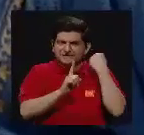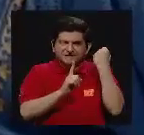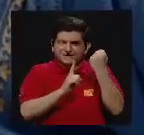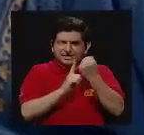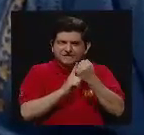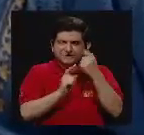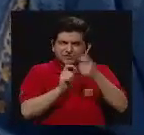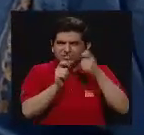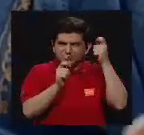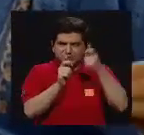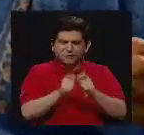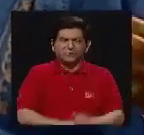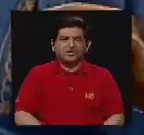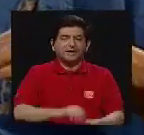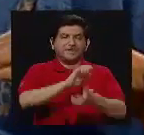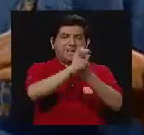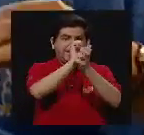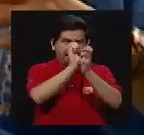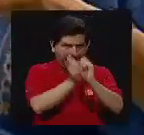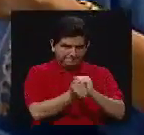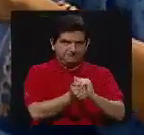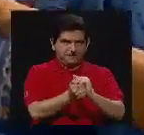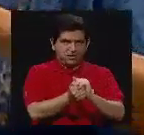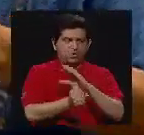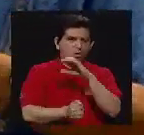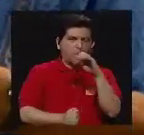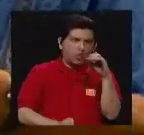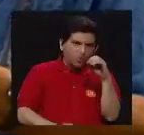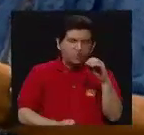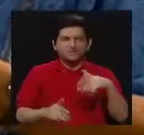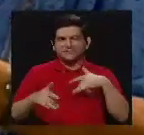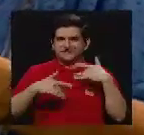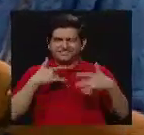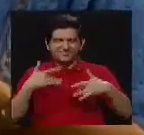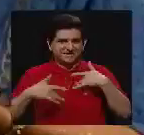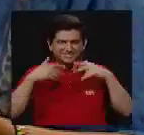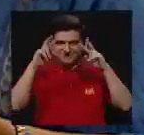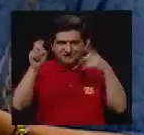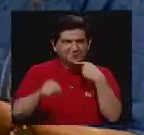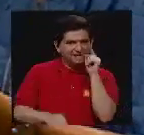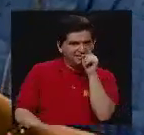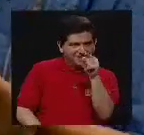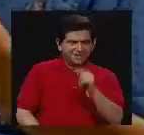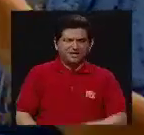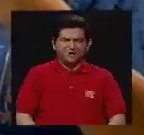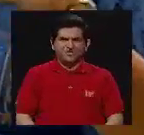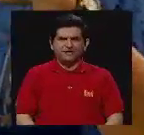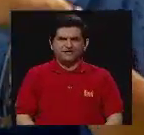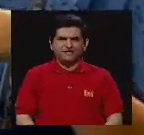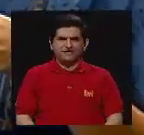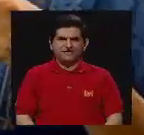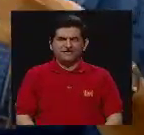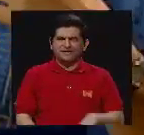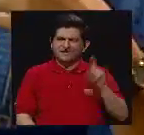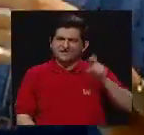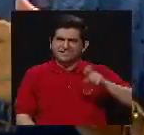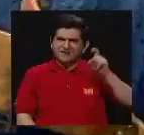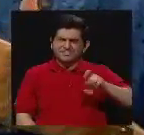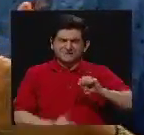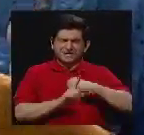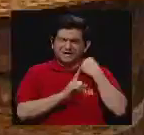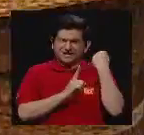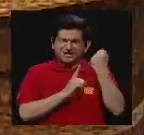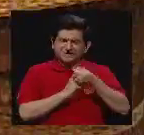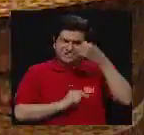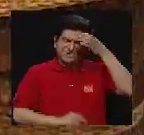sería ese cambio, esa sensibilidad que decías, ¿obedecerá a una